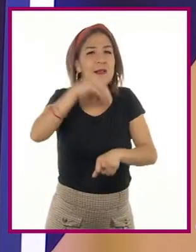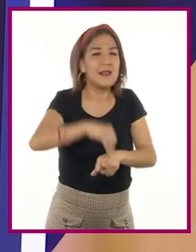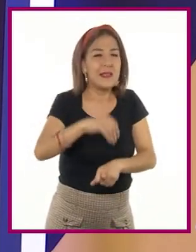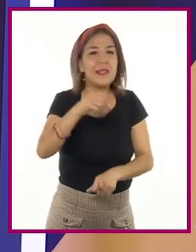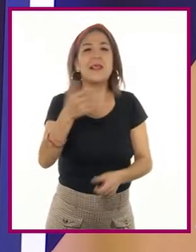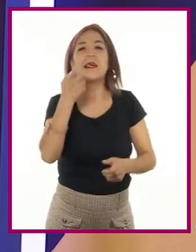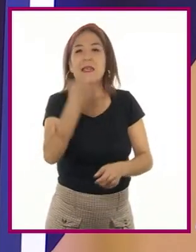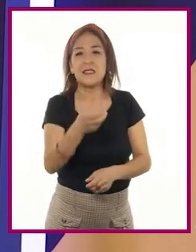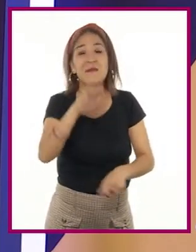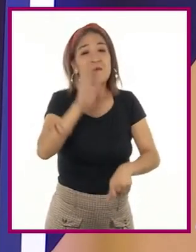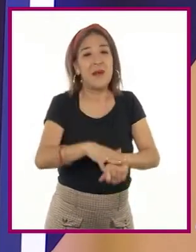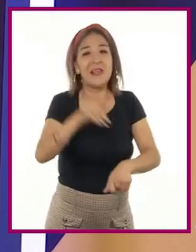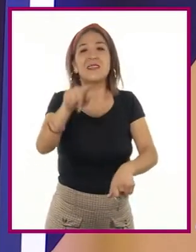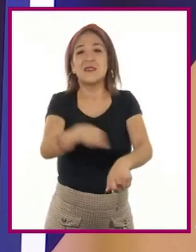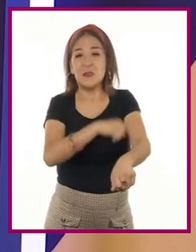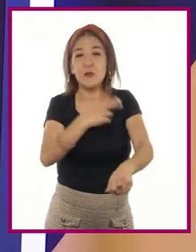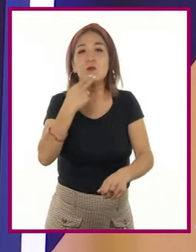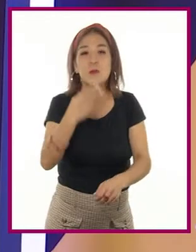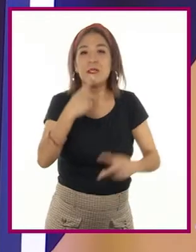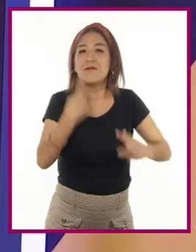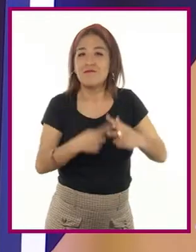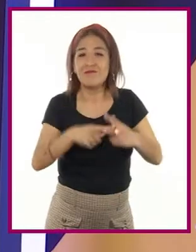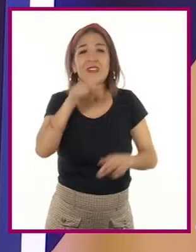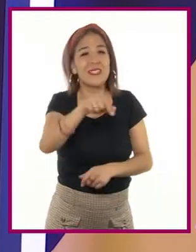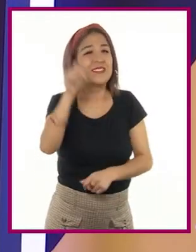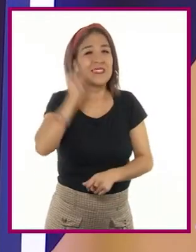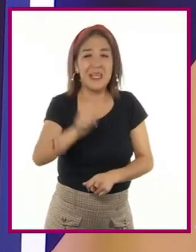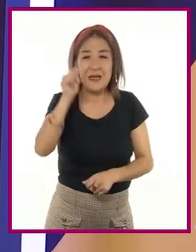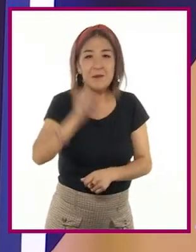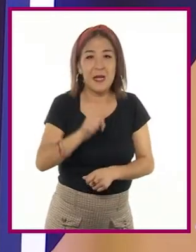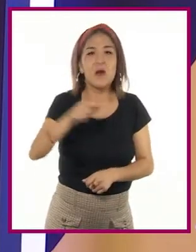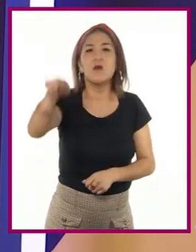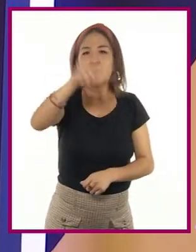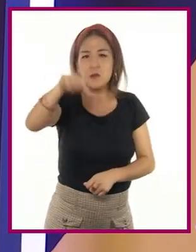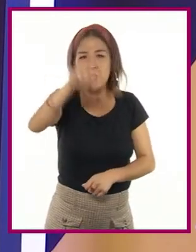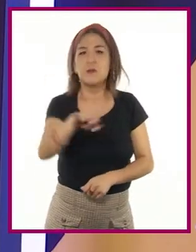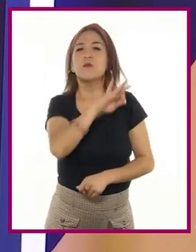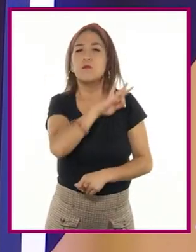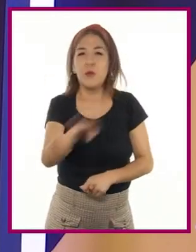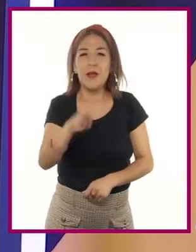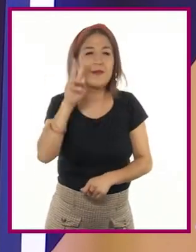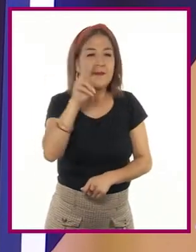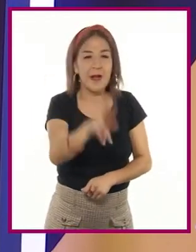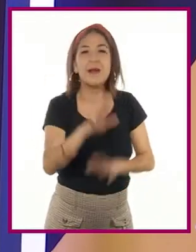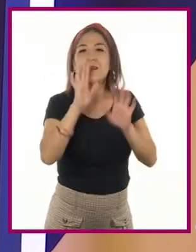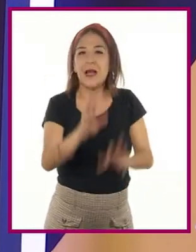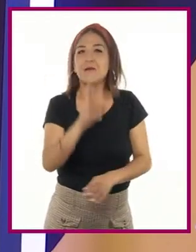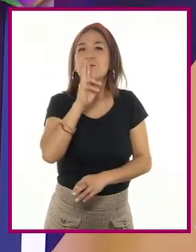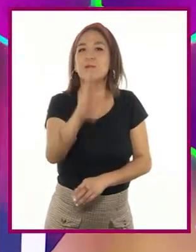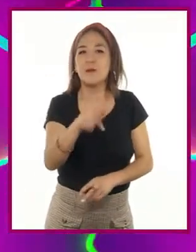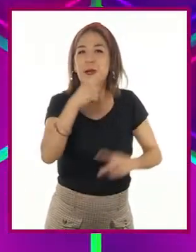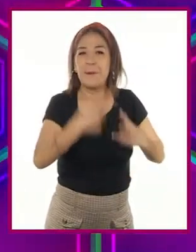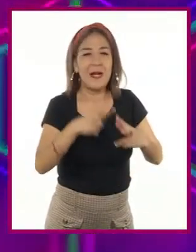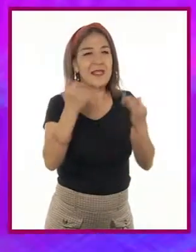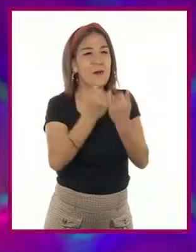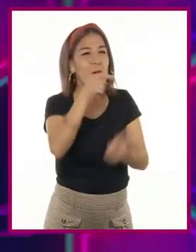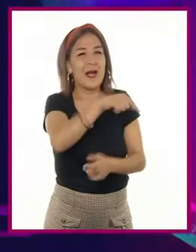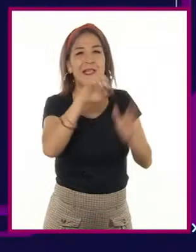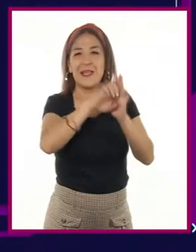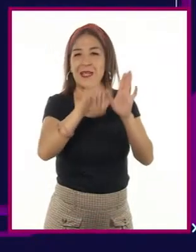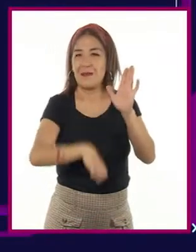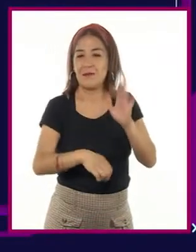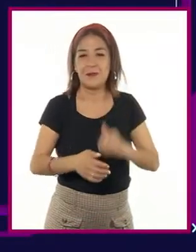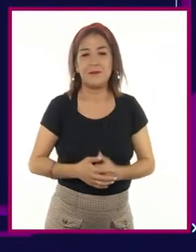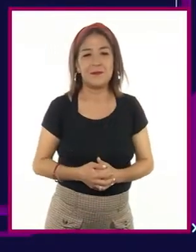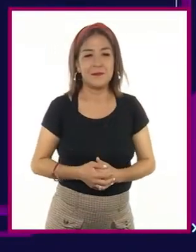y de uso generalizado en las matemáticas ustedes en casa es probable que hayan resuelto problemas como estos